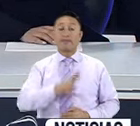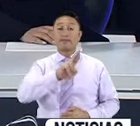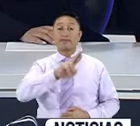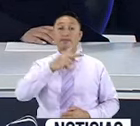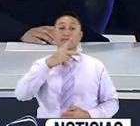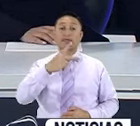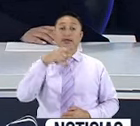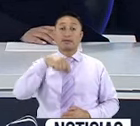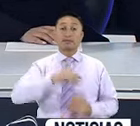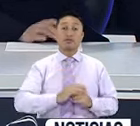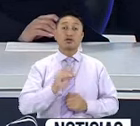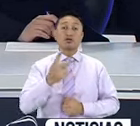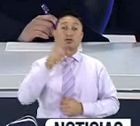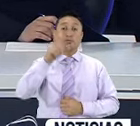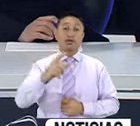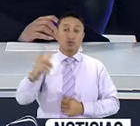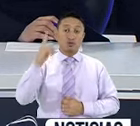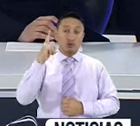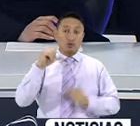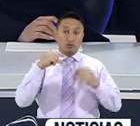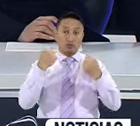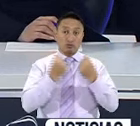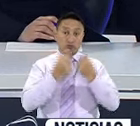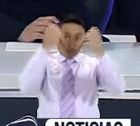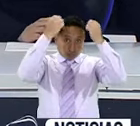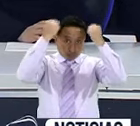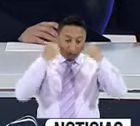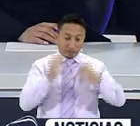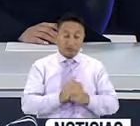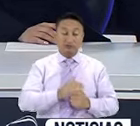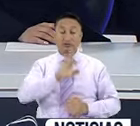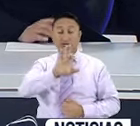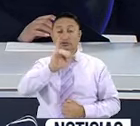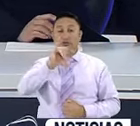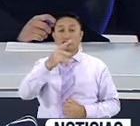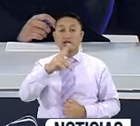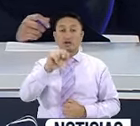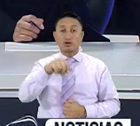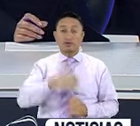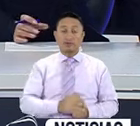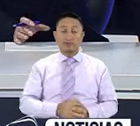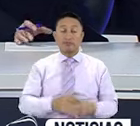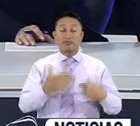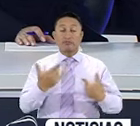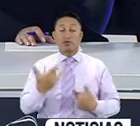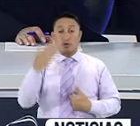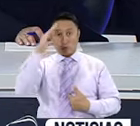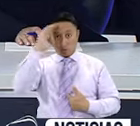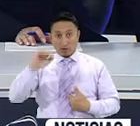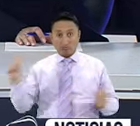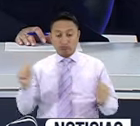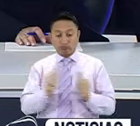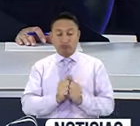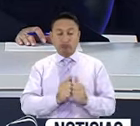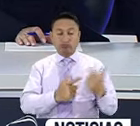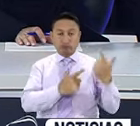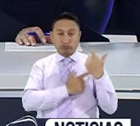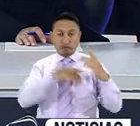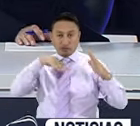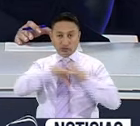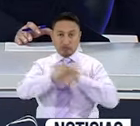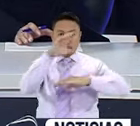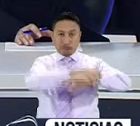al mando de la organización terrorista Los Tiguerones, fue detenido tras una operación conjunta entre policías y militares. En